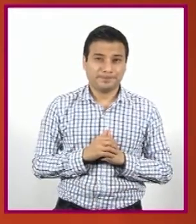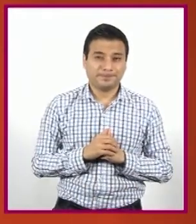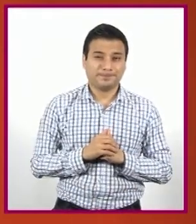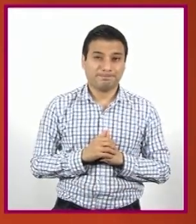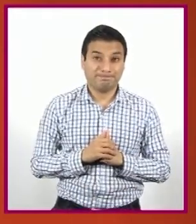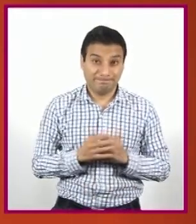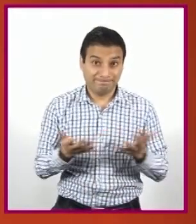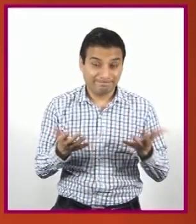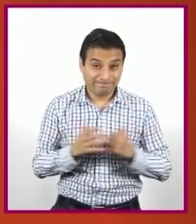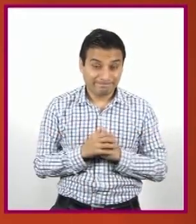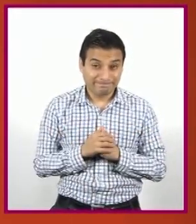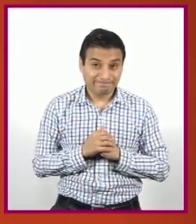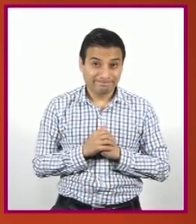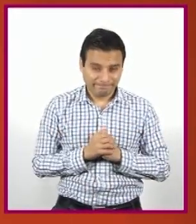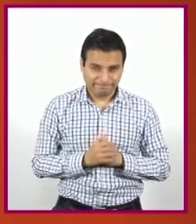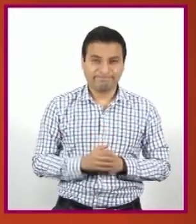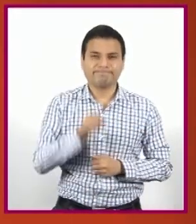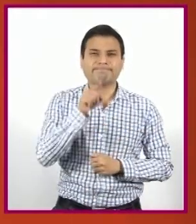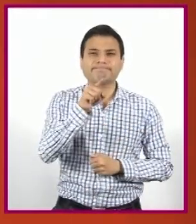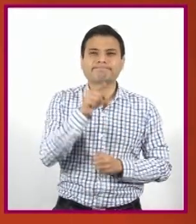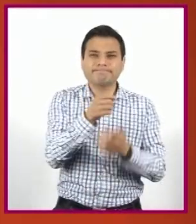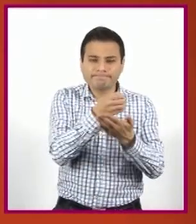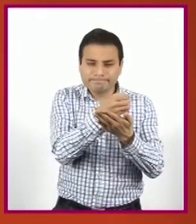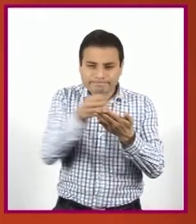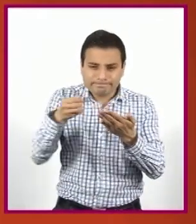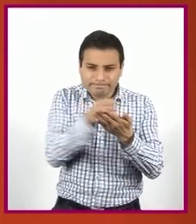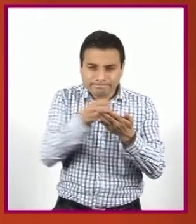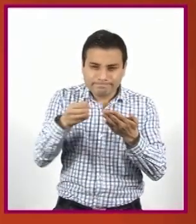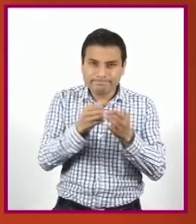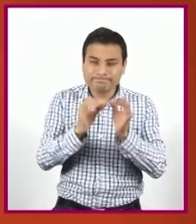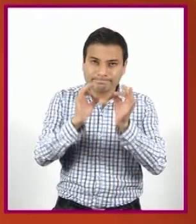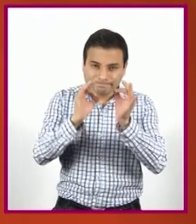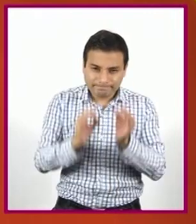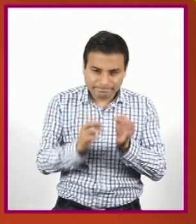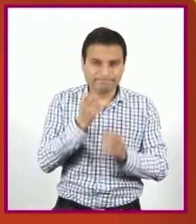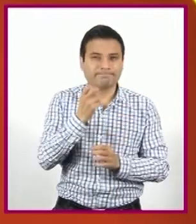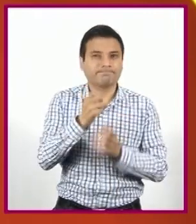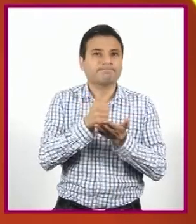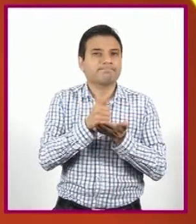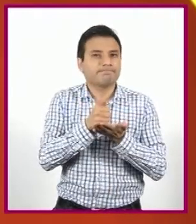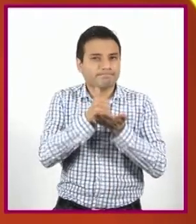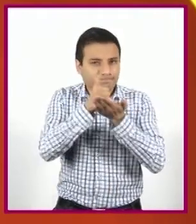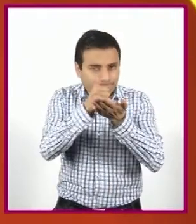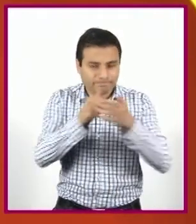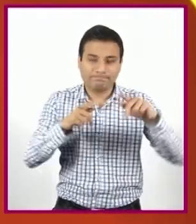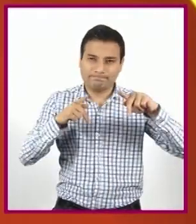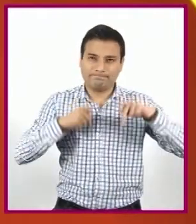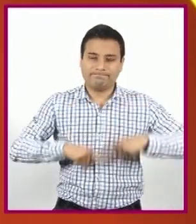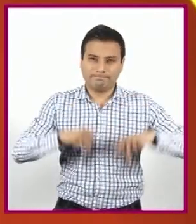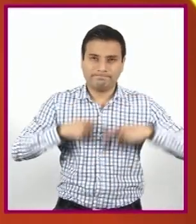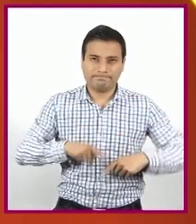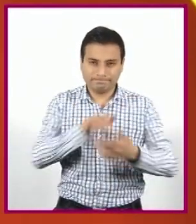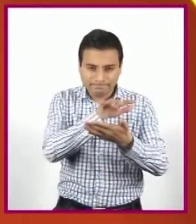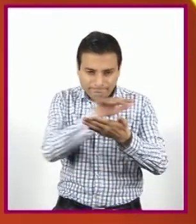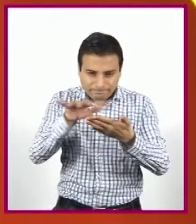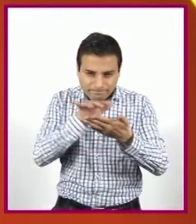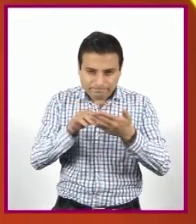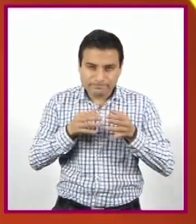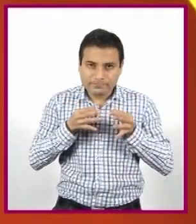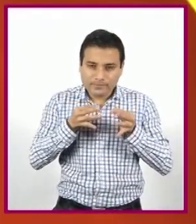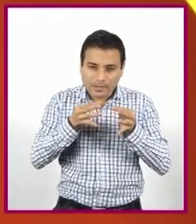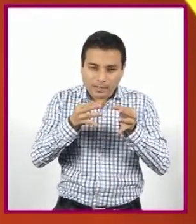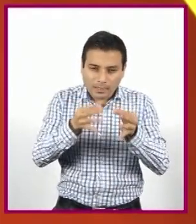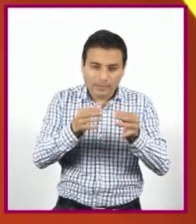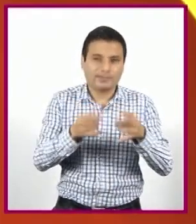comprenderán, una adecuada organización gráfica es una buena aliada para enganchar a sus lectores y que se dejen atrapar por